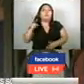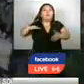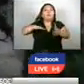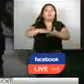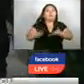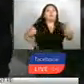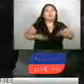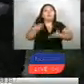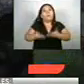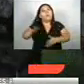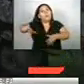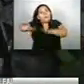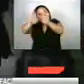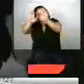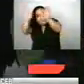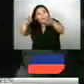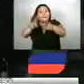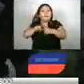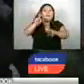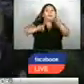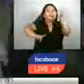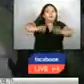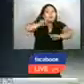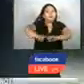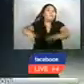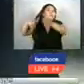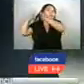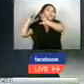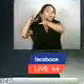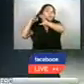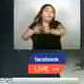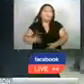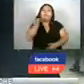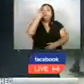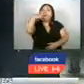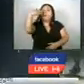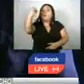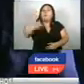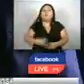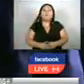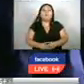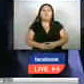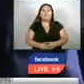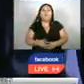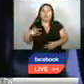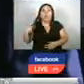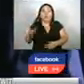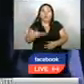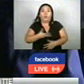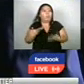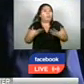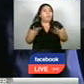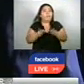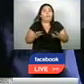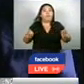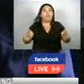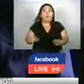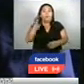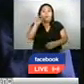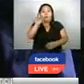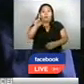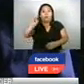Mexicanos, Panchimalco, Santa Ana, Sonsonate y Aguachapán. Estamos resolviendo la cantidad de 12